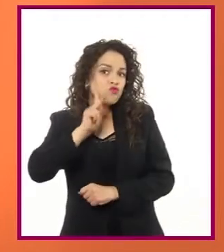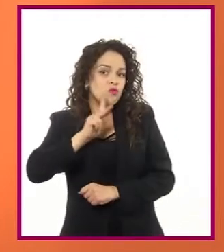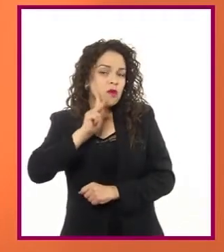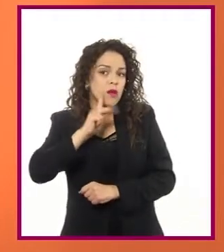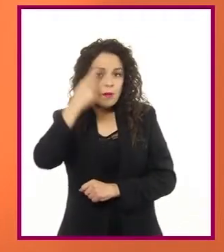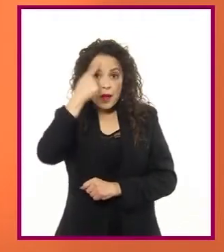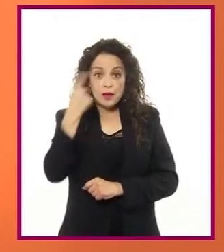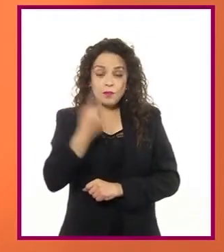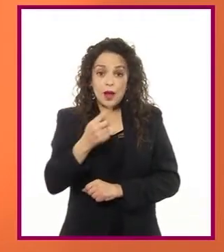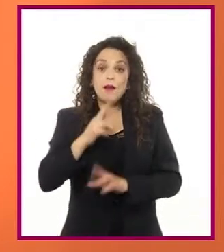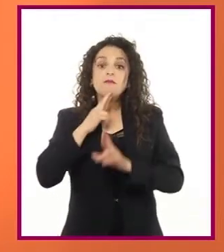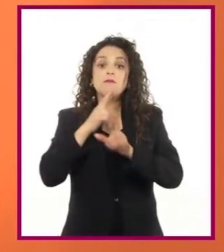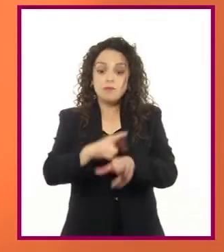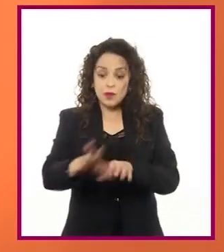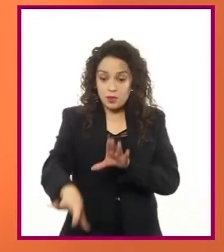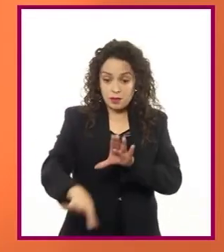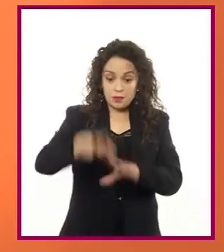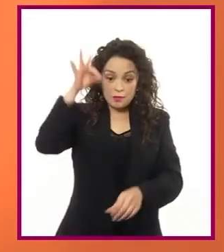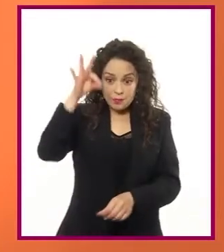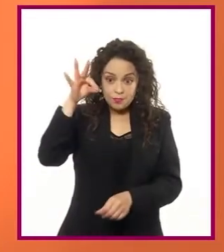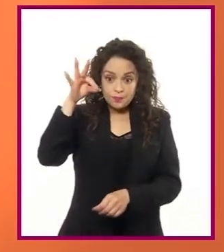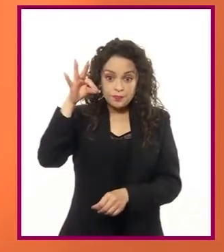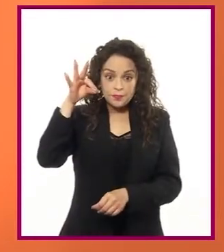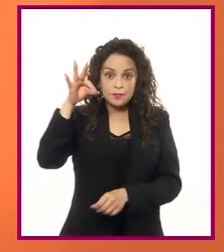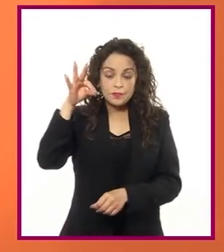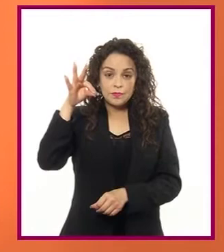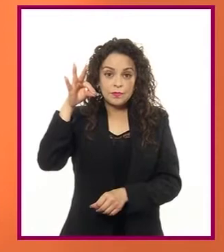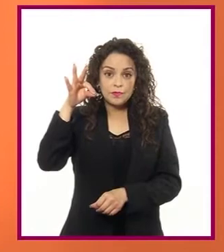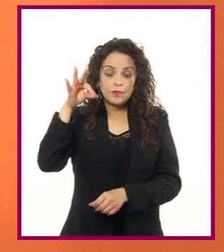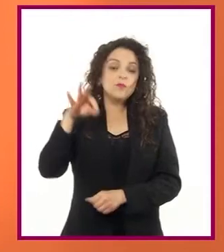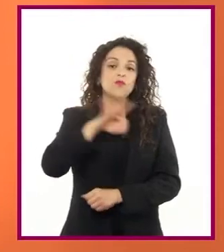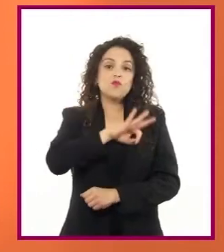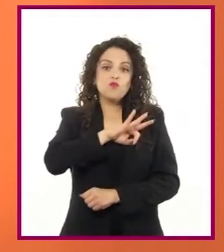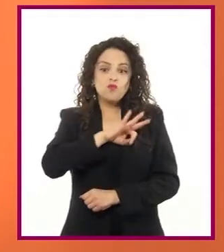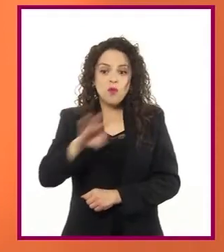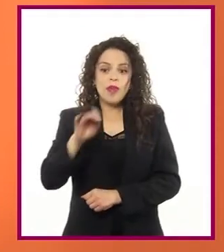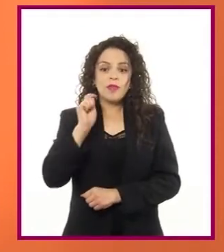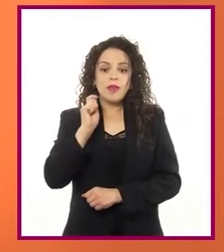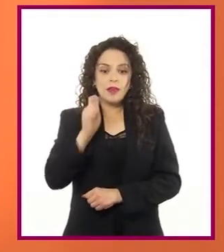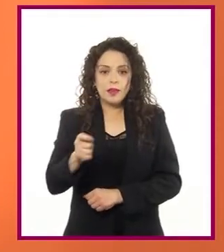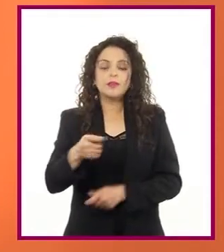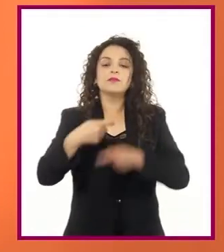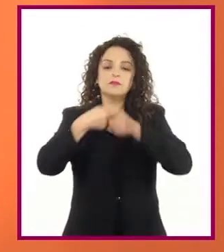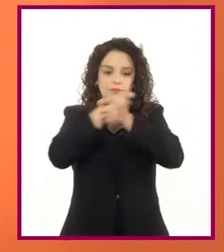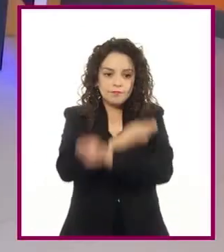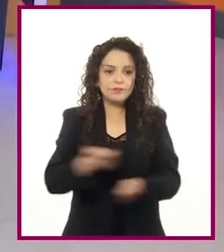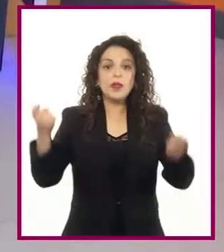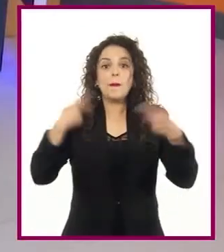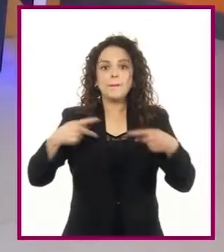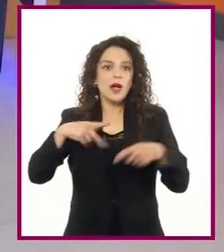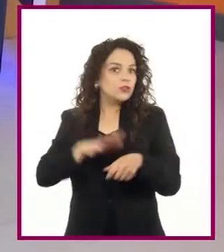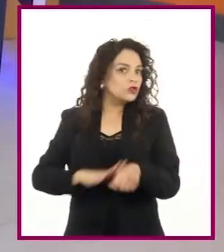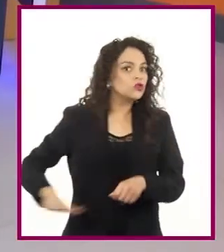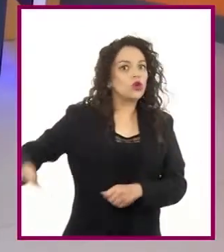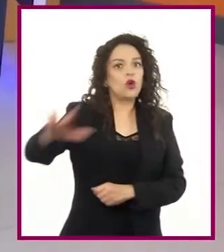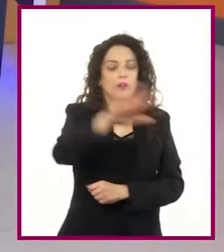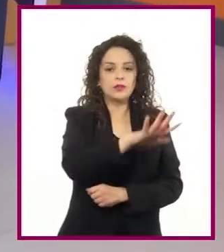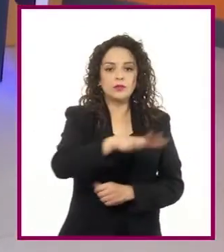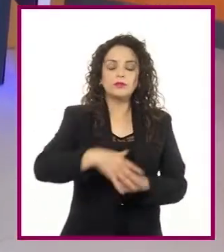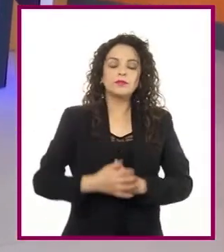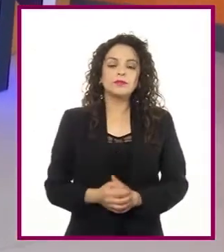los resultados de un experimento en una muestra puedan ser extendidos a una población.